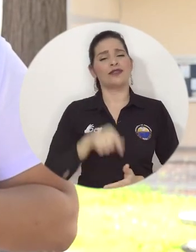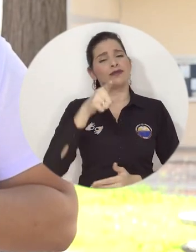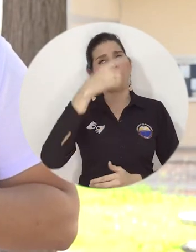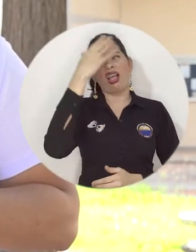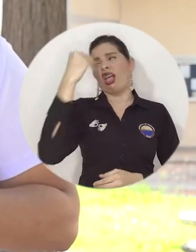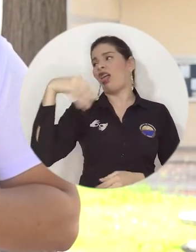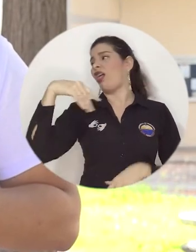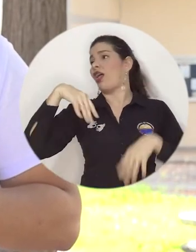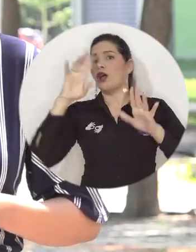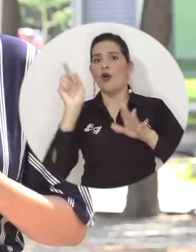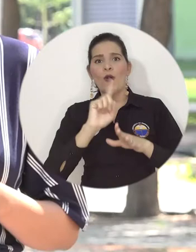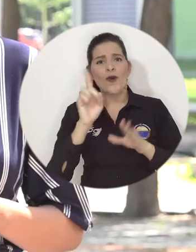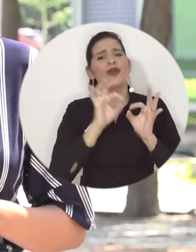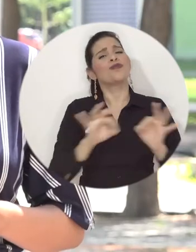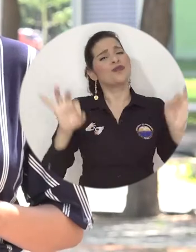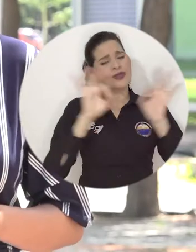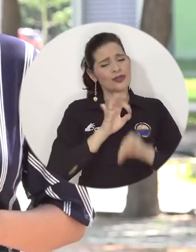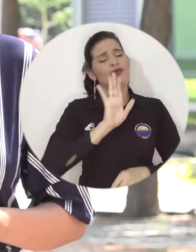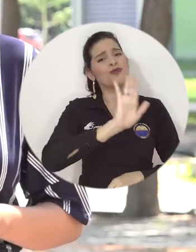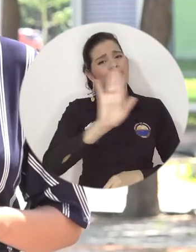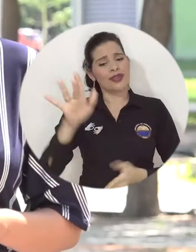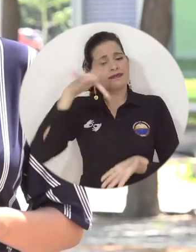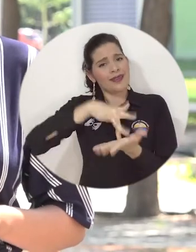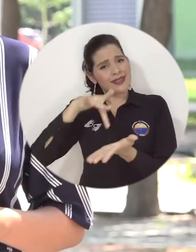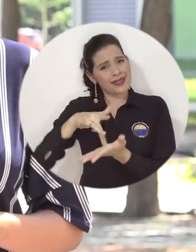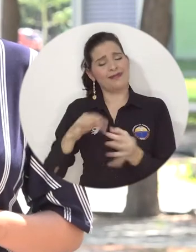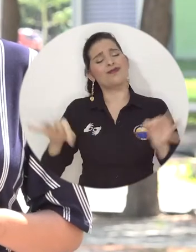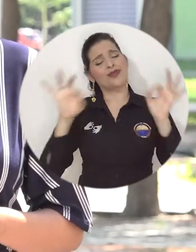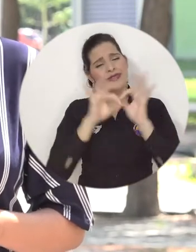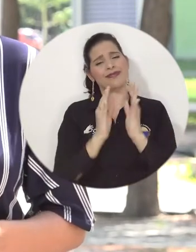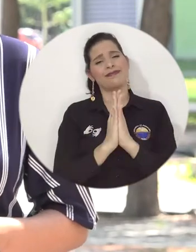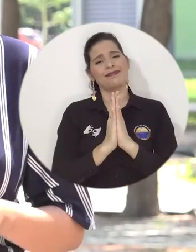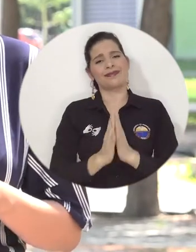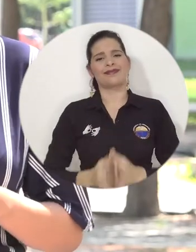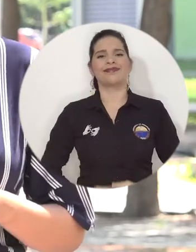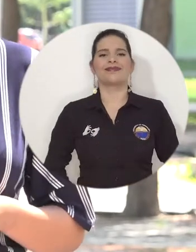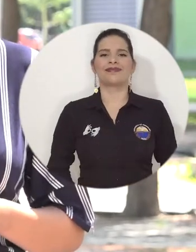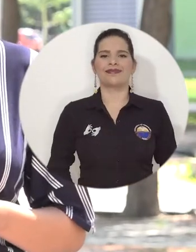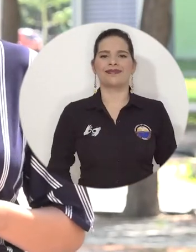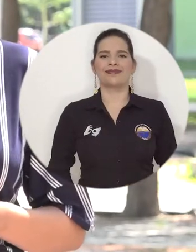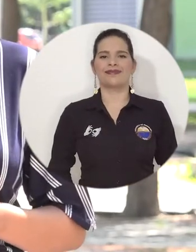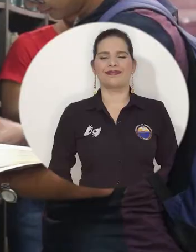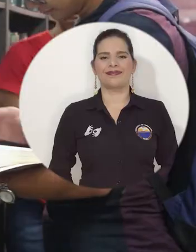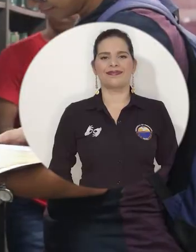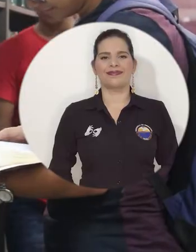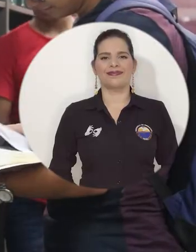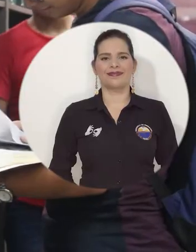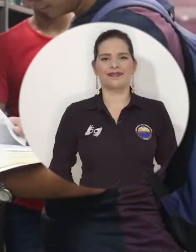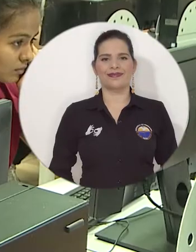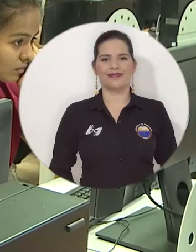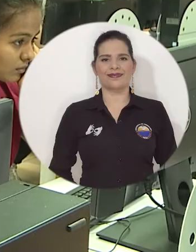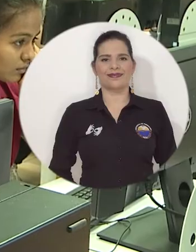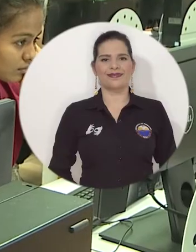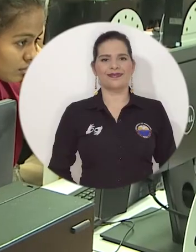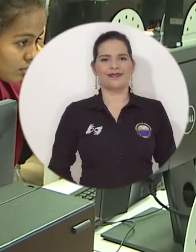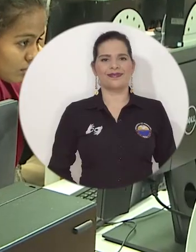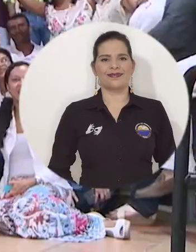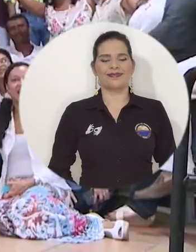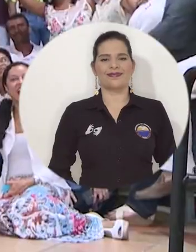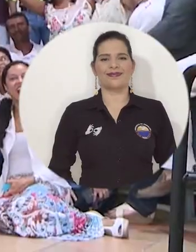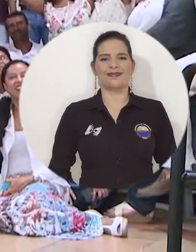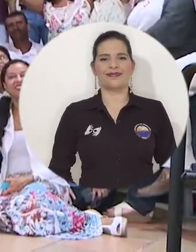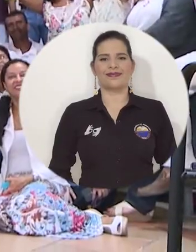nuestra querida alma mater. No lo olvides, eres parte importante y queremos que estés allí.